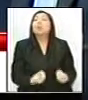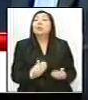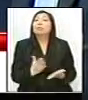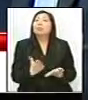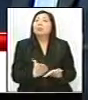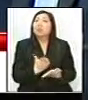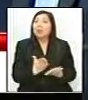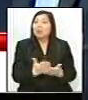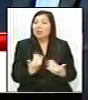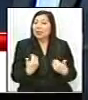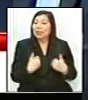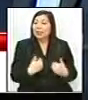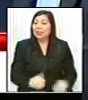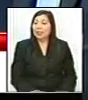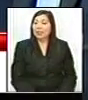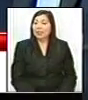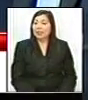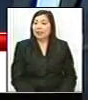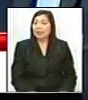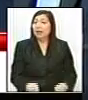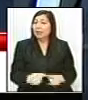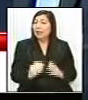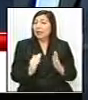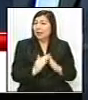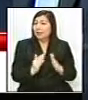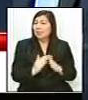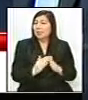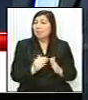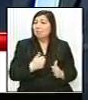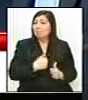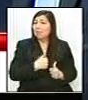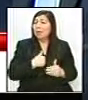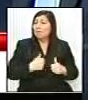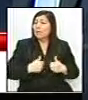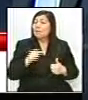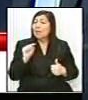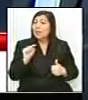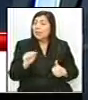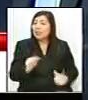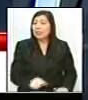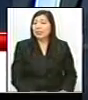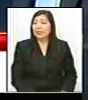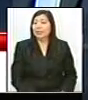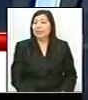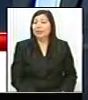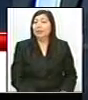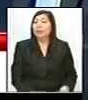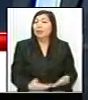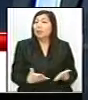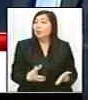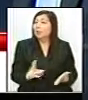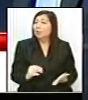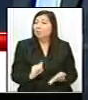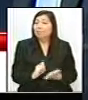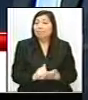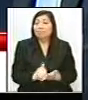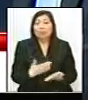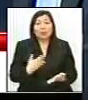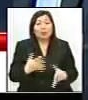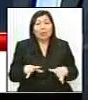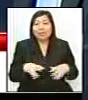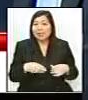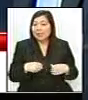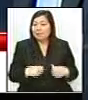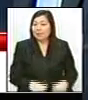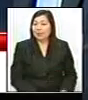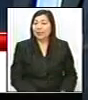dueño de su terreno y ha hecho hasta viviendas particulares, viven allí. Entonces, cosa que es inaudita,